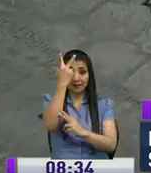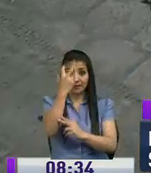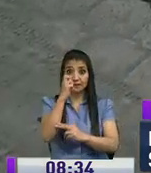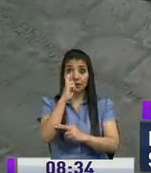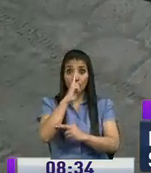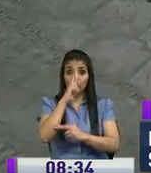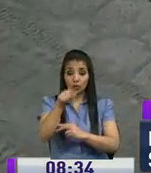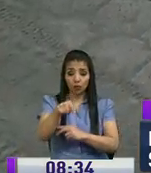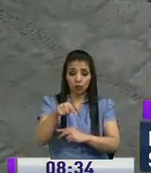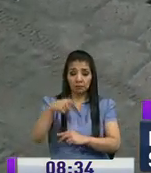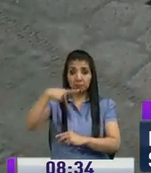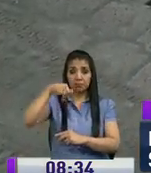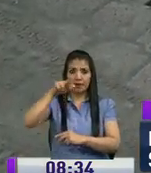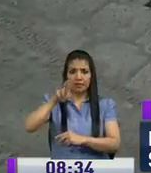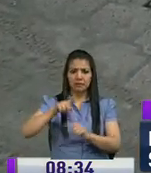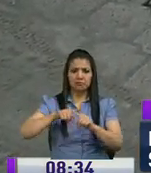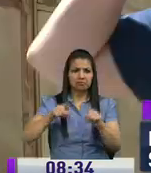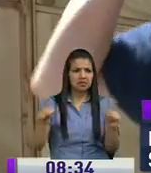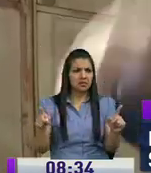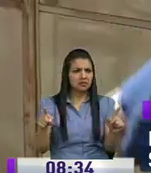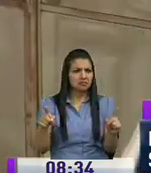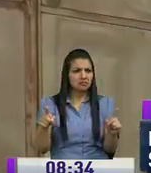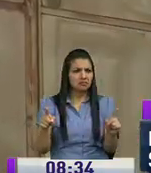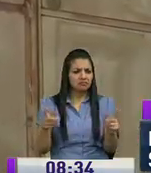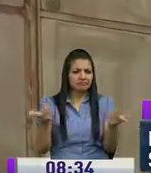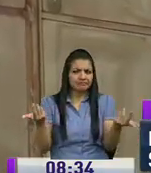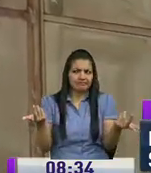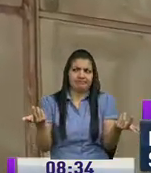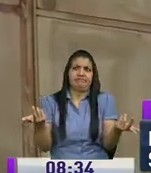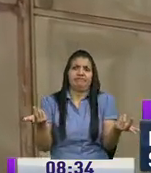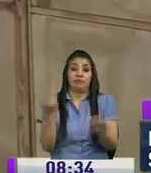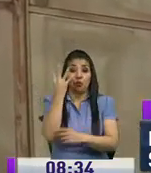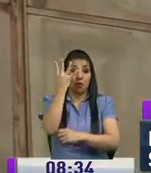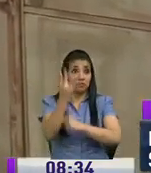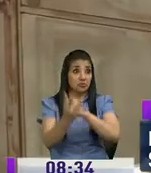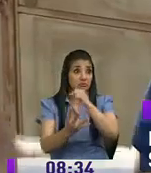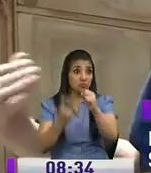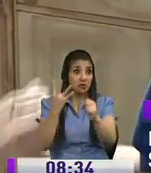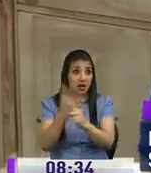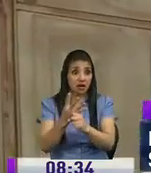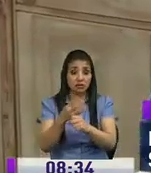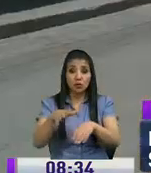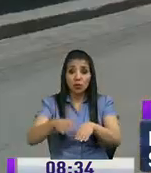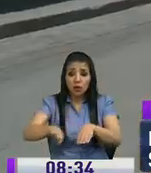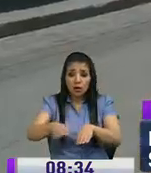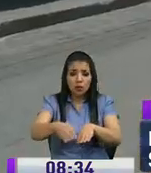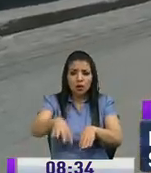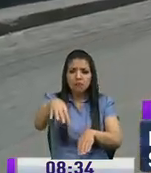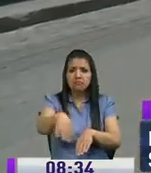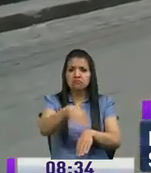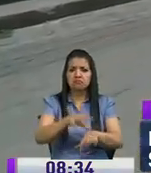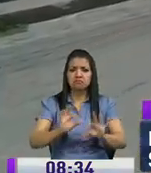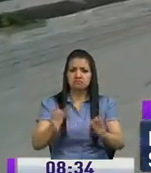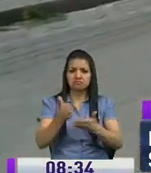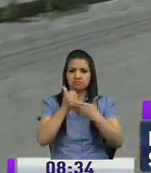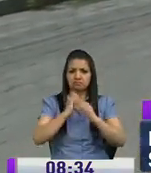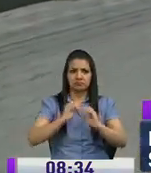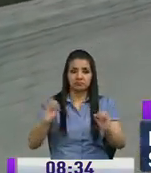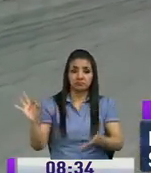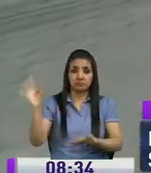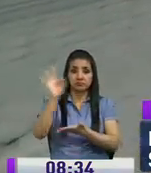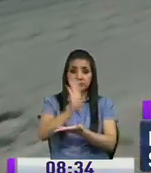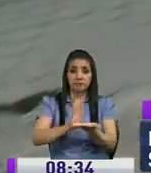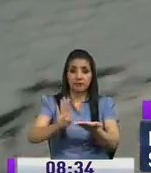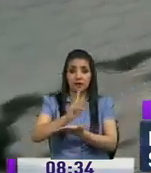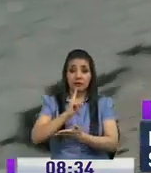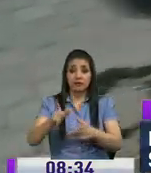Rumi, pero ya tenemos siquiera unos 4 años que empezó a hundirse. Los representantes barriales mencionaron que cada